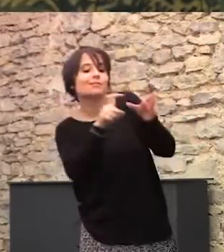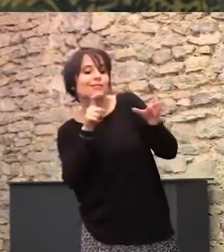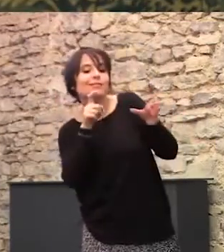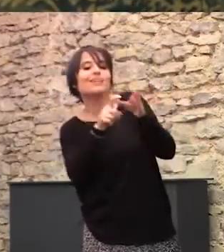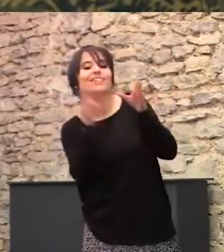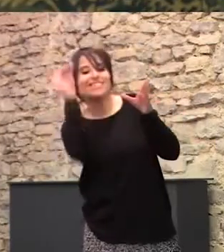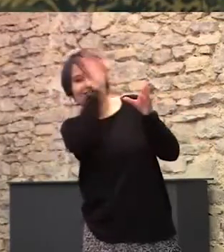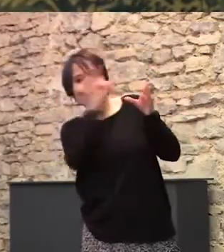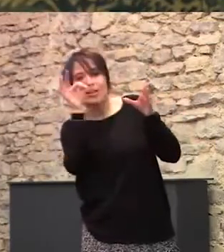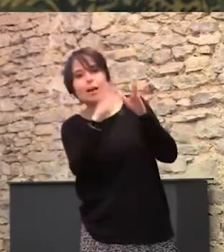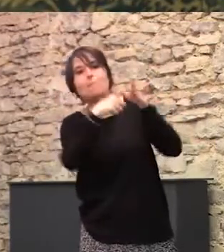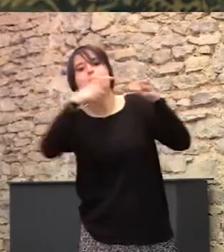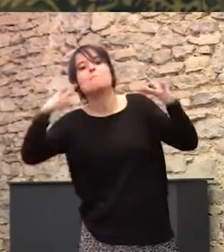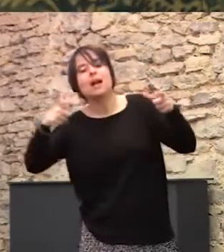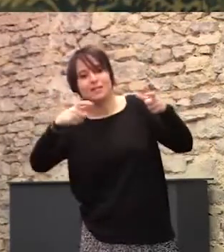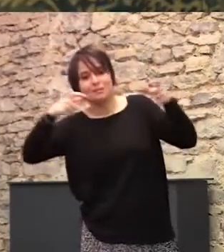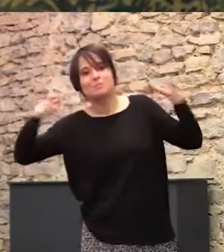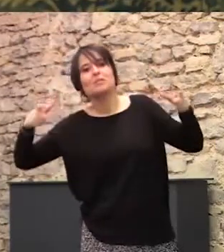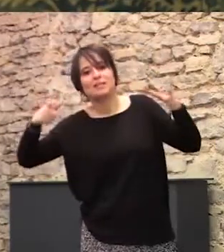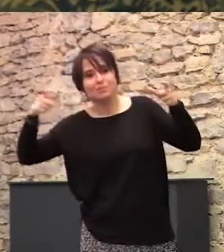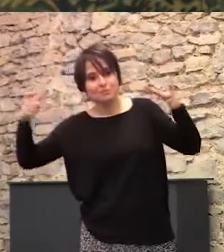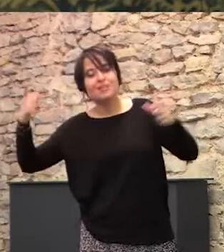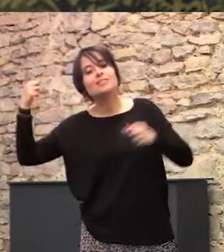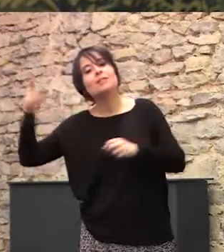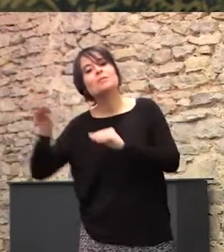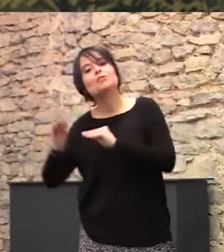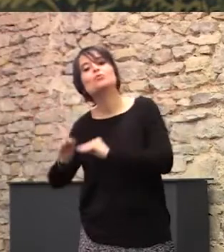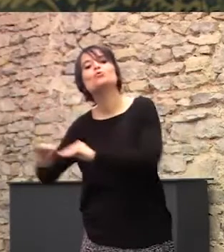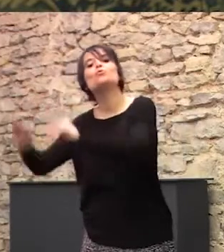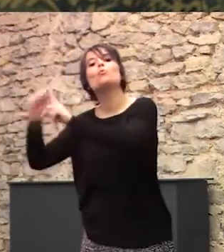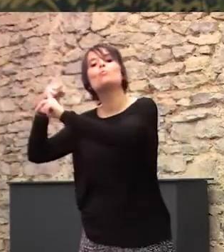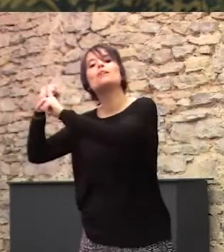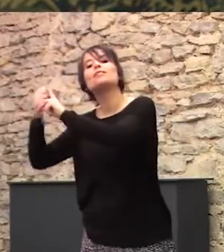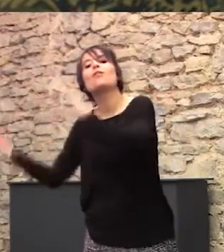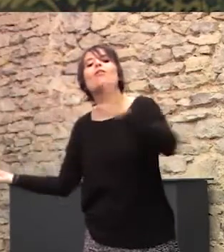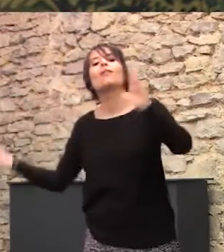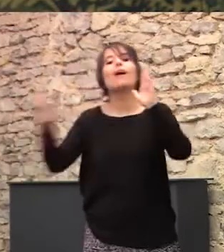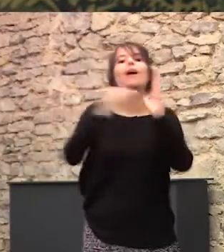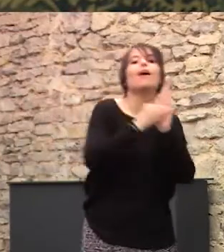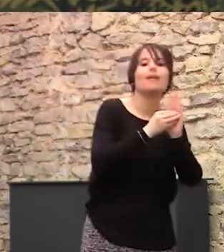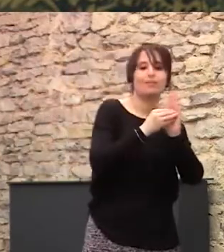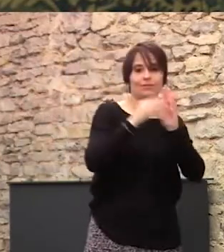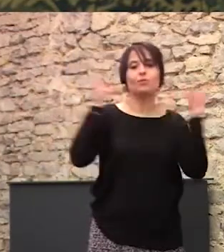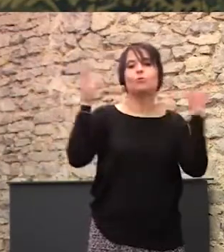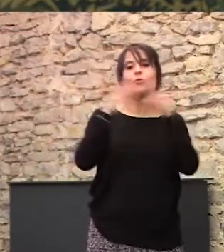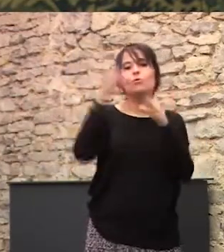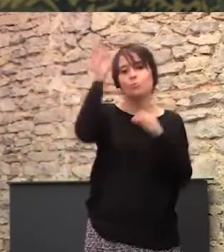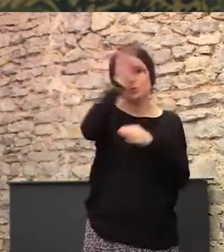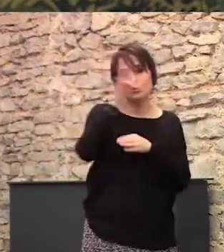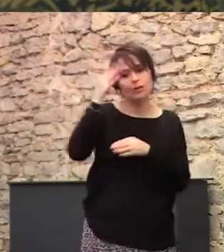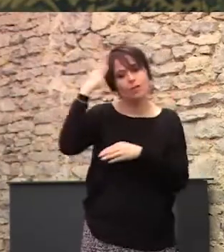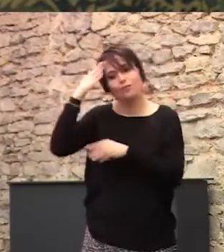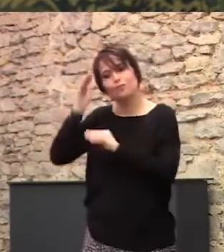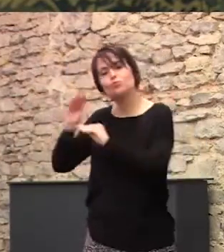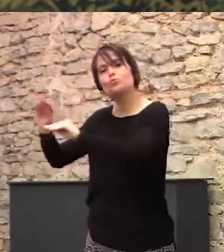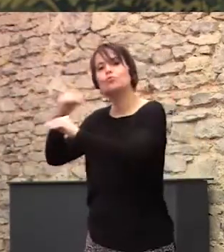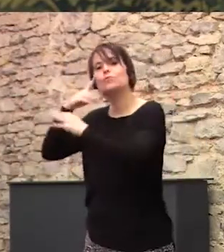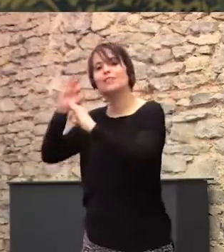esa teoría y incorporando otros ejes de presión que son las fundamentales en su